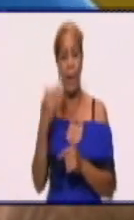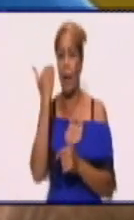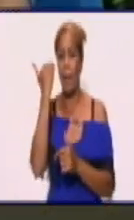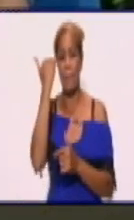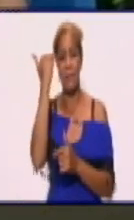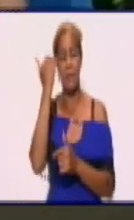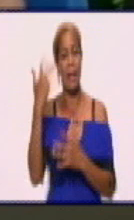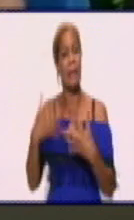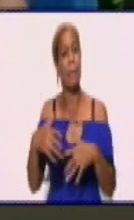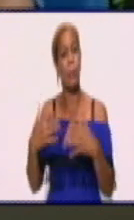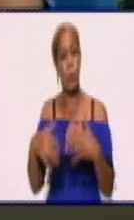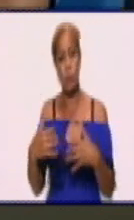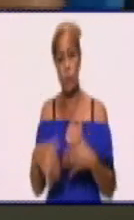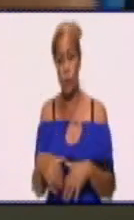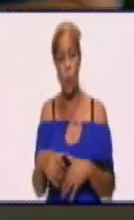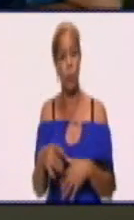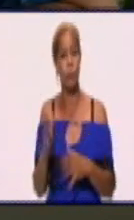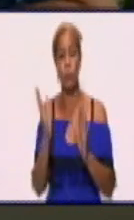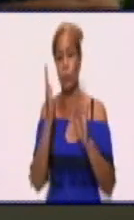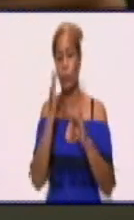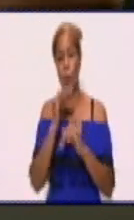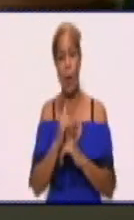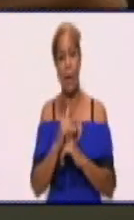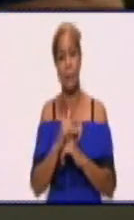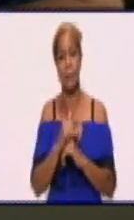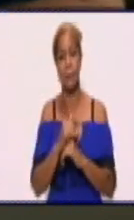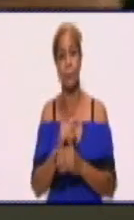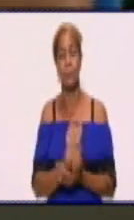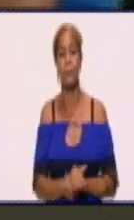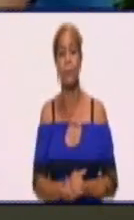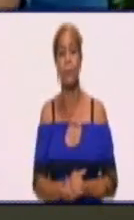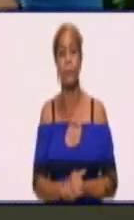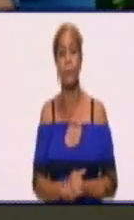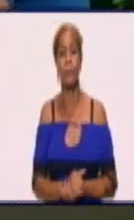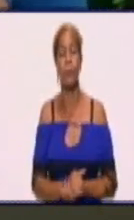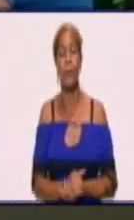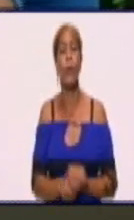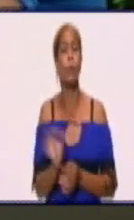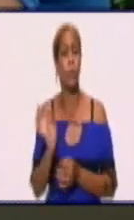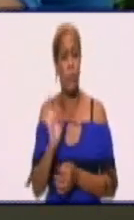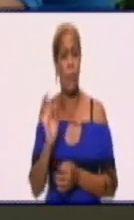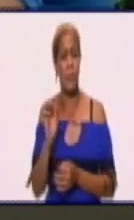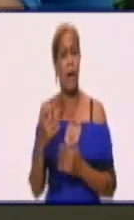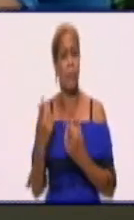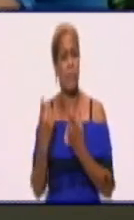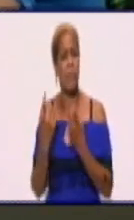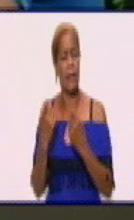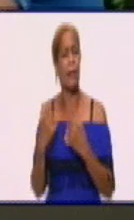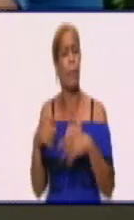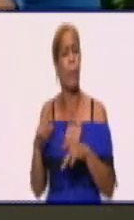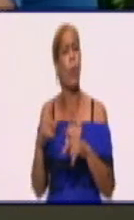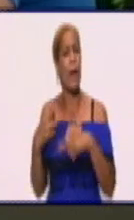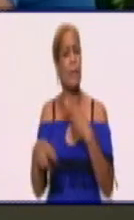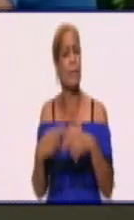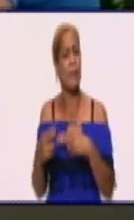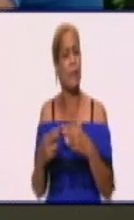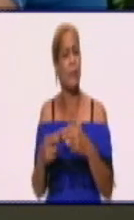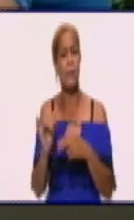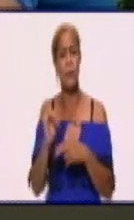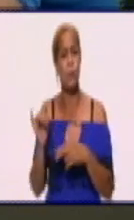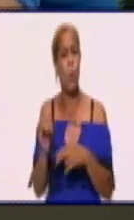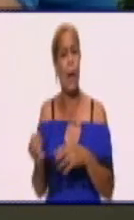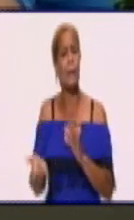la posibilidad, más que la capacidad, porque capacidad para producir tenemos. Nos queda todavía mucho por hacer nosotros. Incrementar